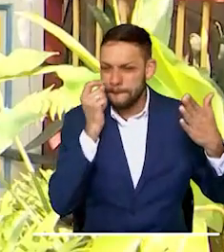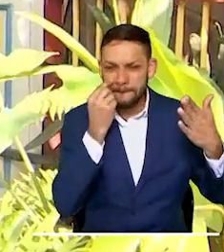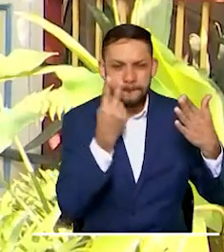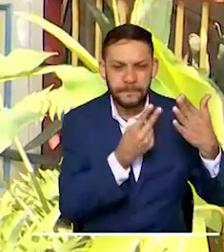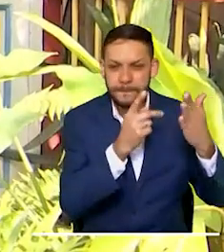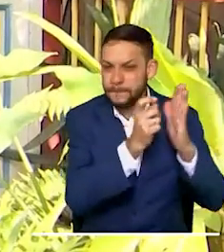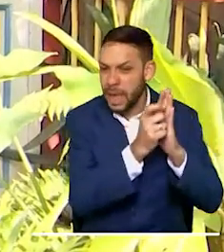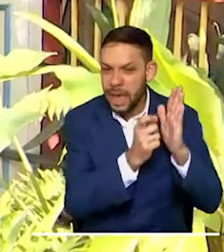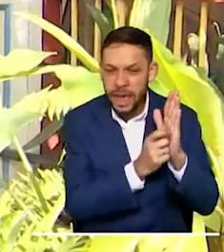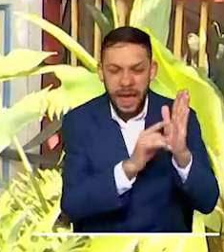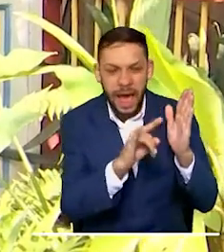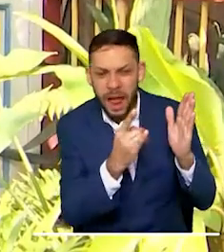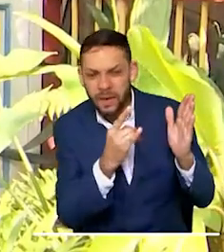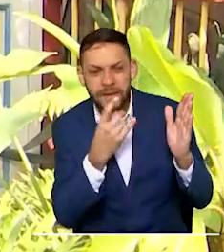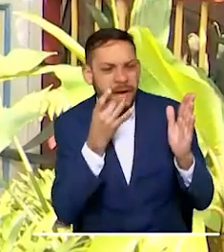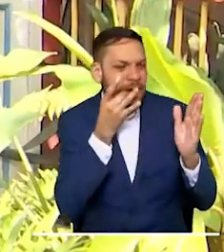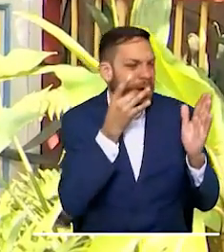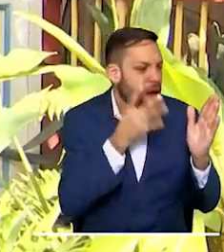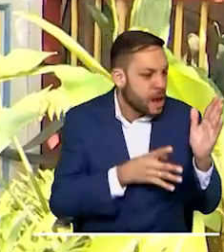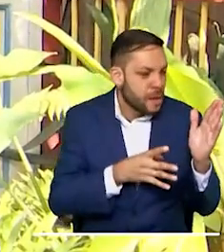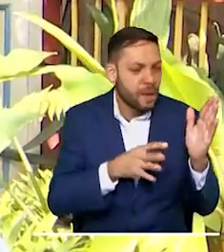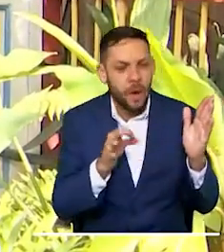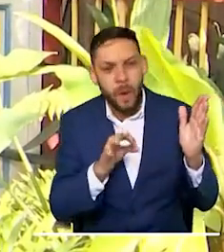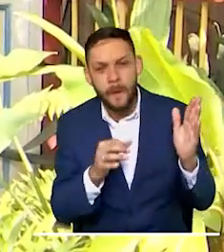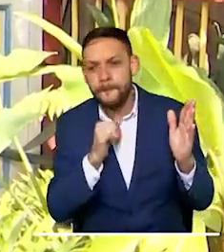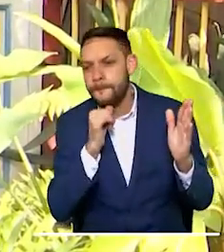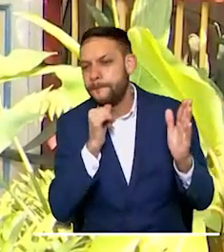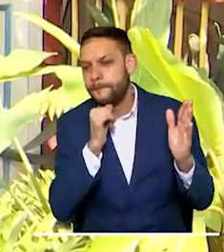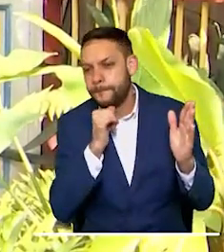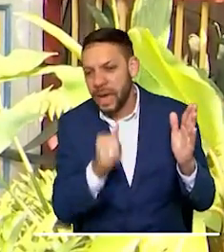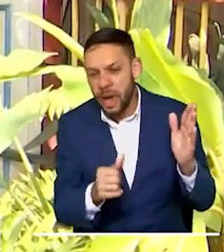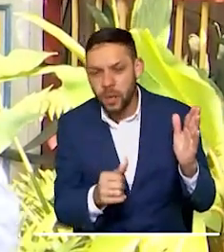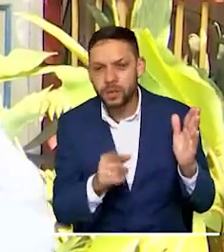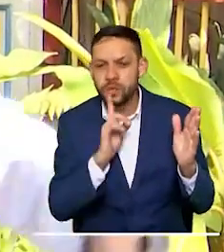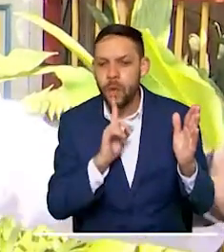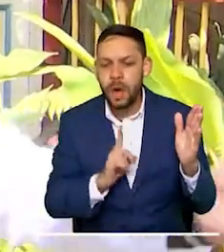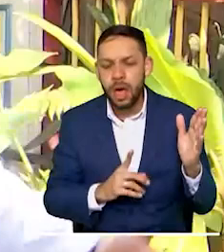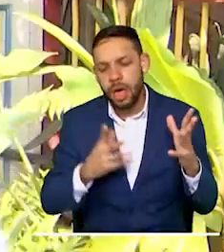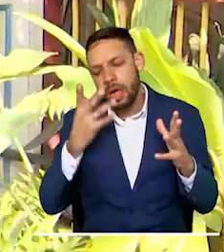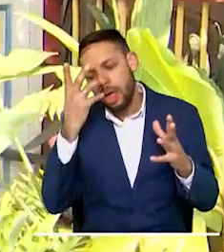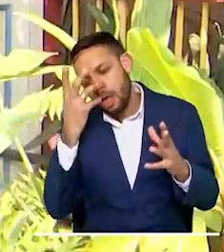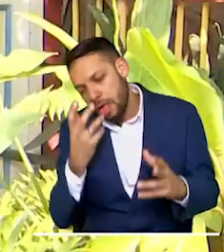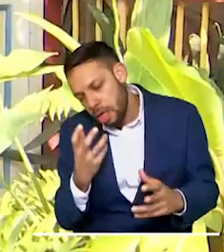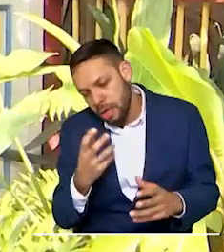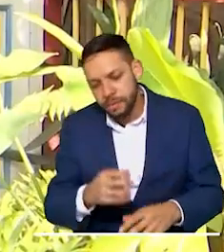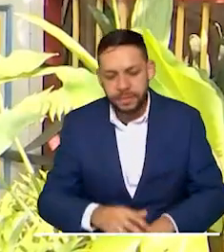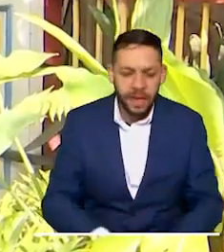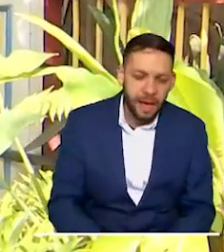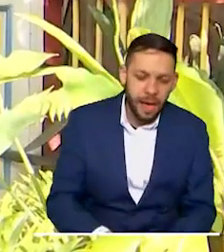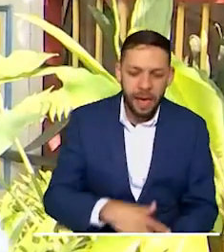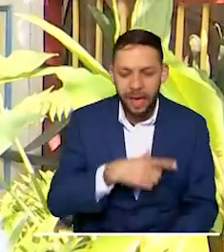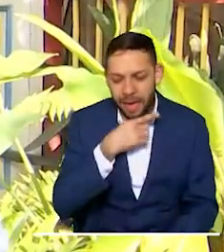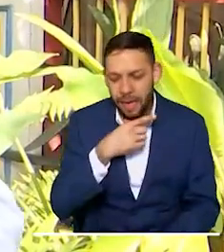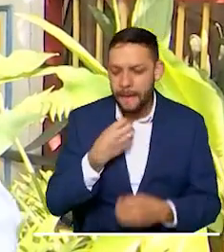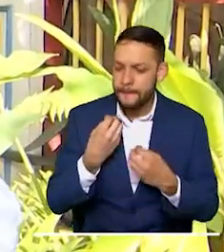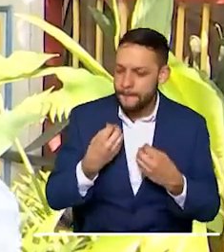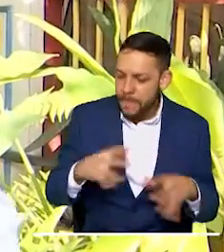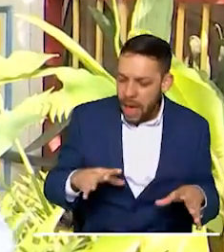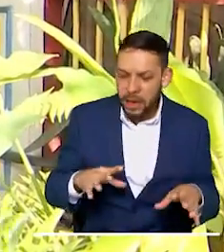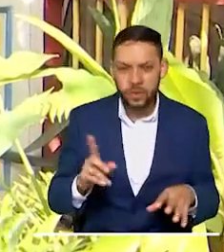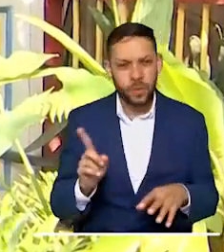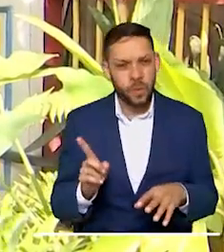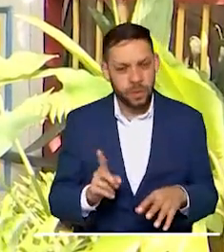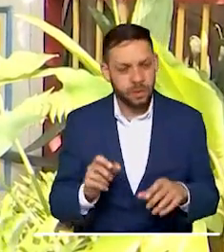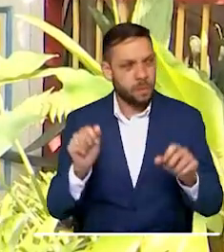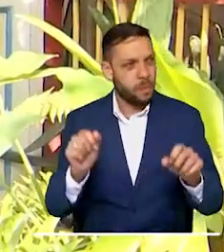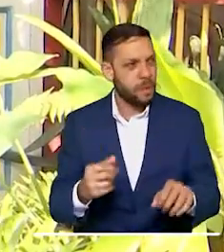nada grave, no es nada malo, no es para deprimirme, no es para dejar tirado todo. Es para alegrarnos